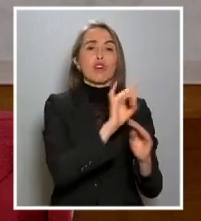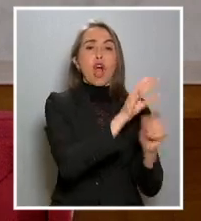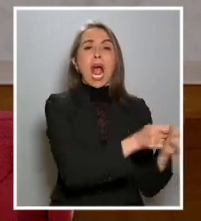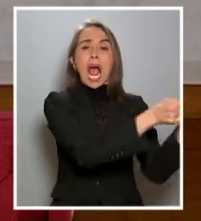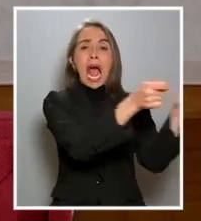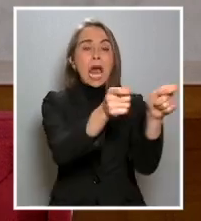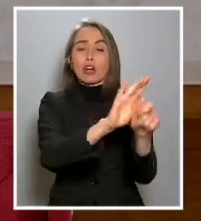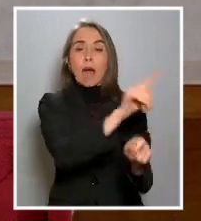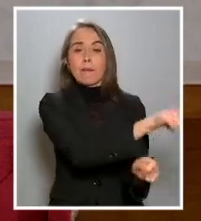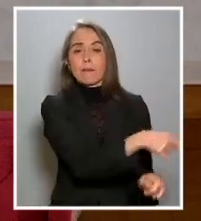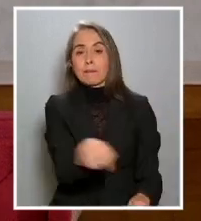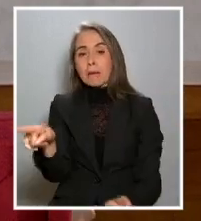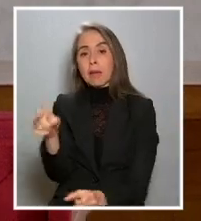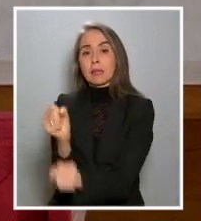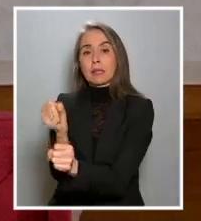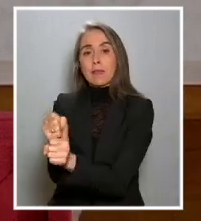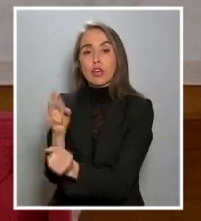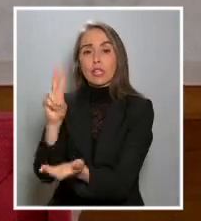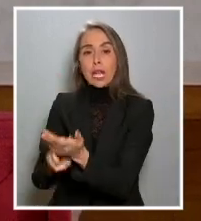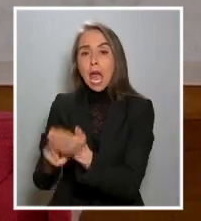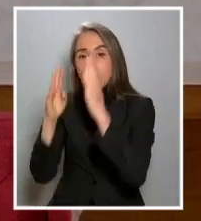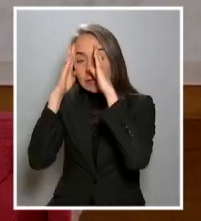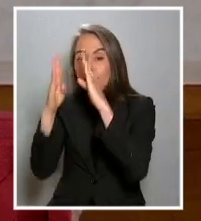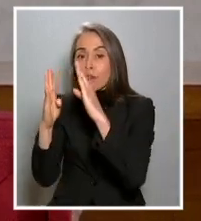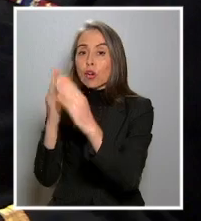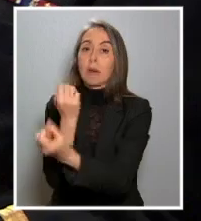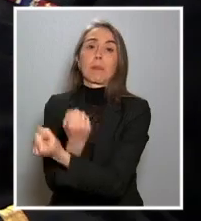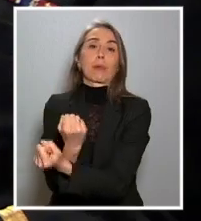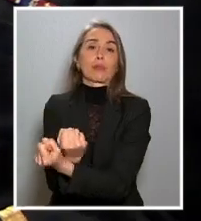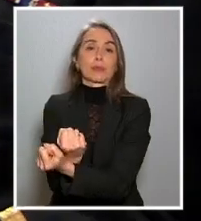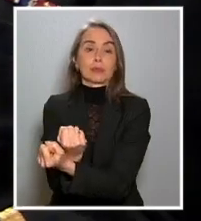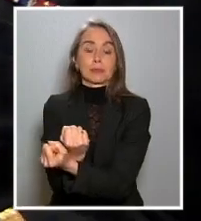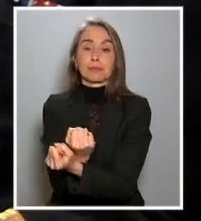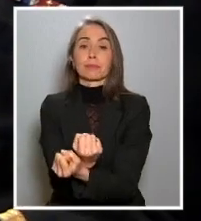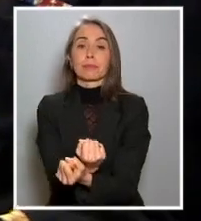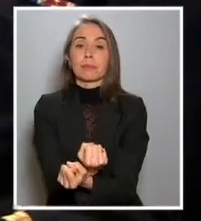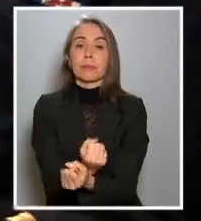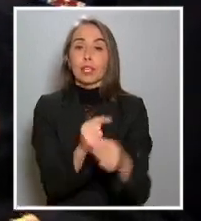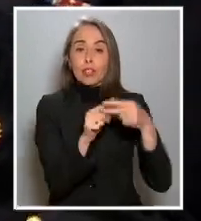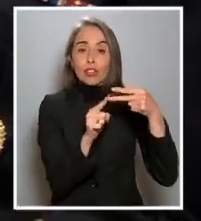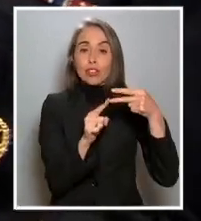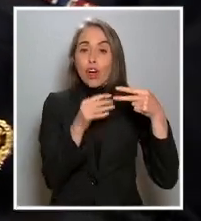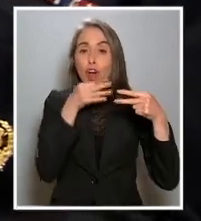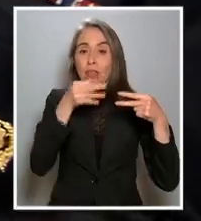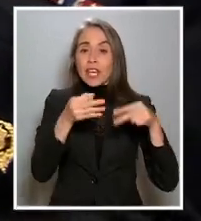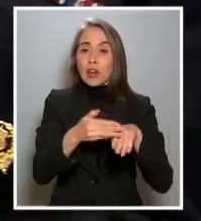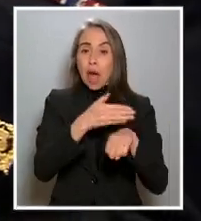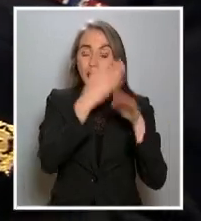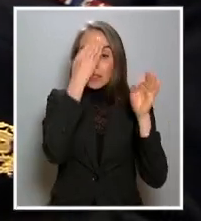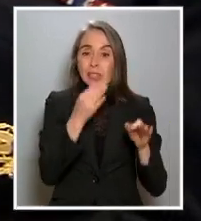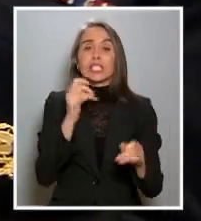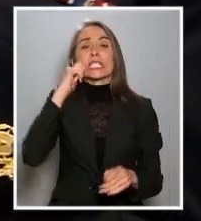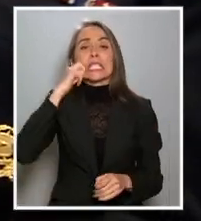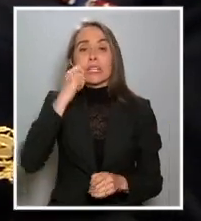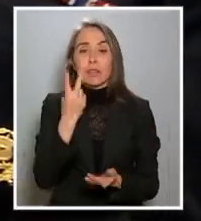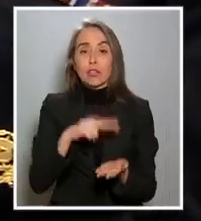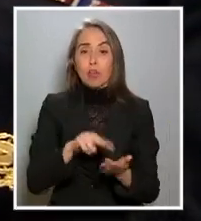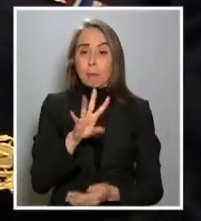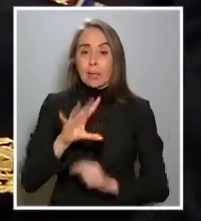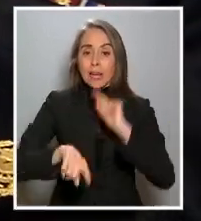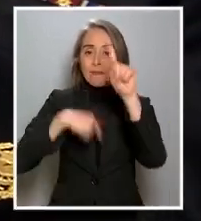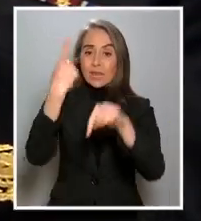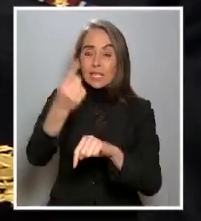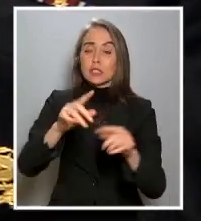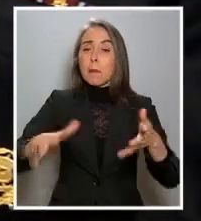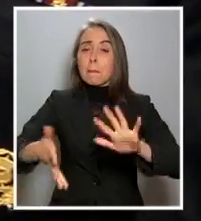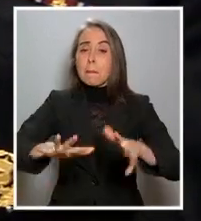poder devolverlos a tareas realmente policiales. Estas dos últimas medidas van a significar que durante el 2025